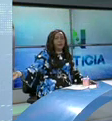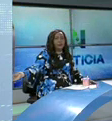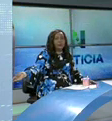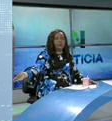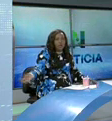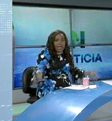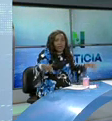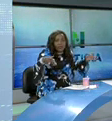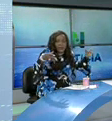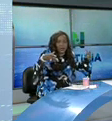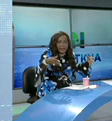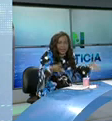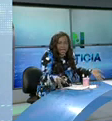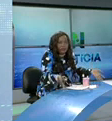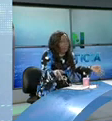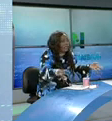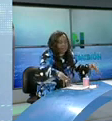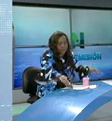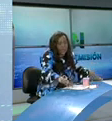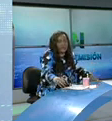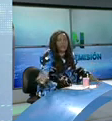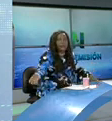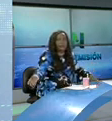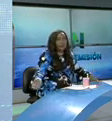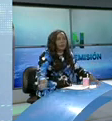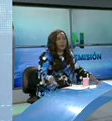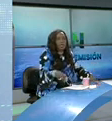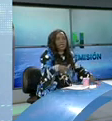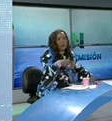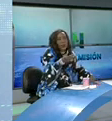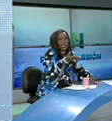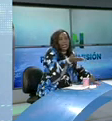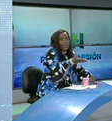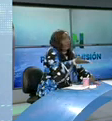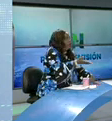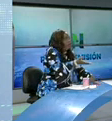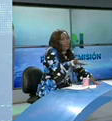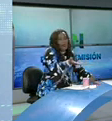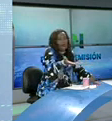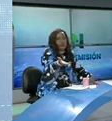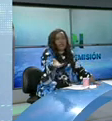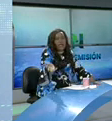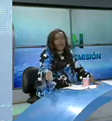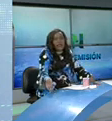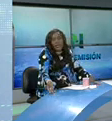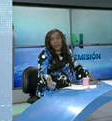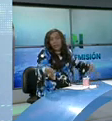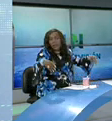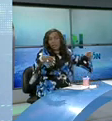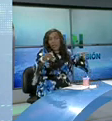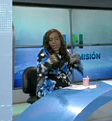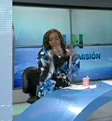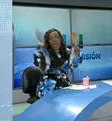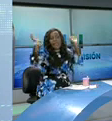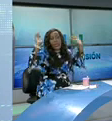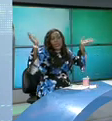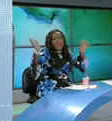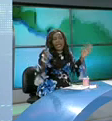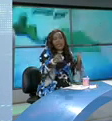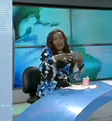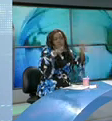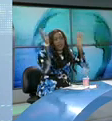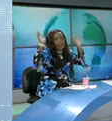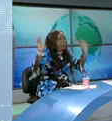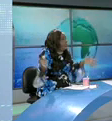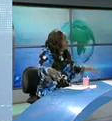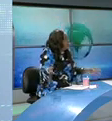pues. Pero ya lo estaban enterrando y este no es. Y la respuesta que le dio el funcionario es que hágase de cuenta